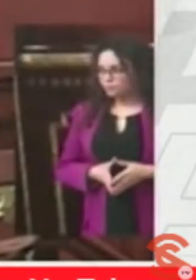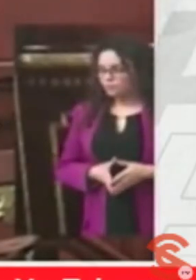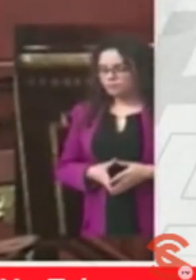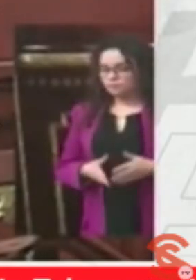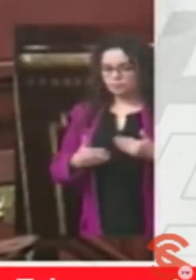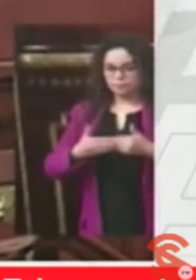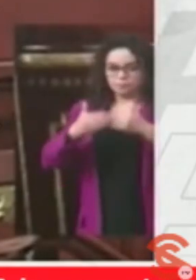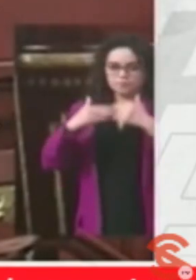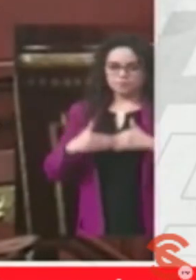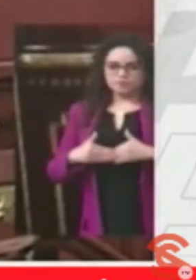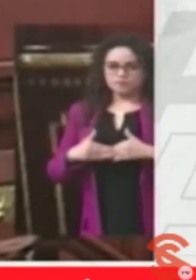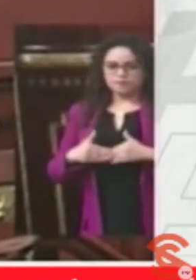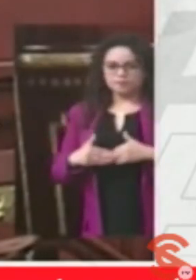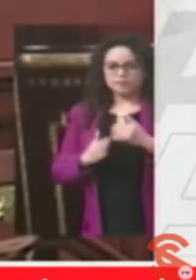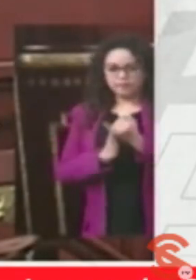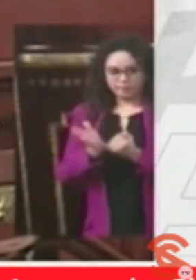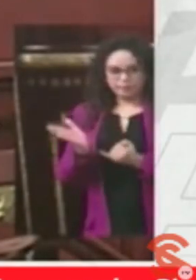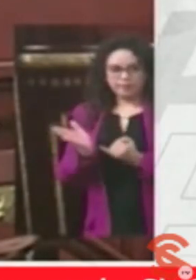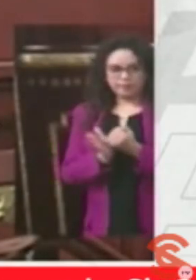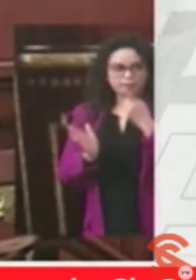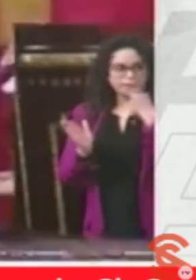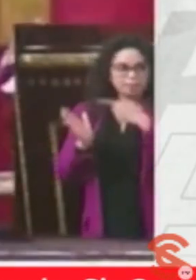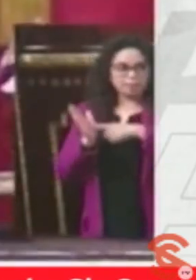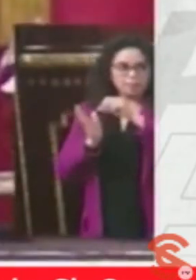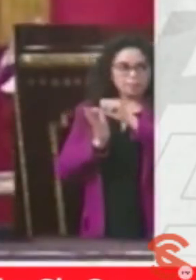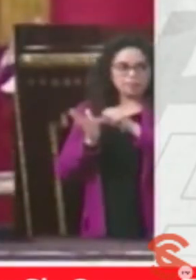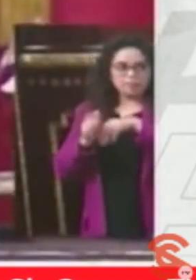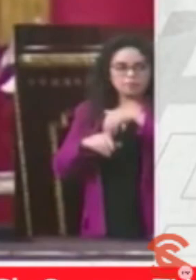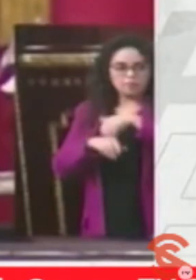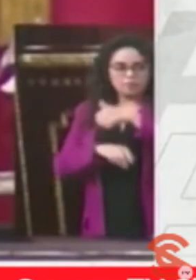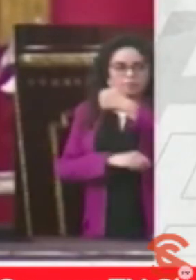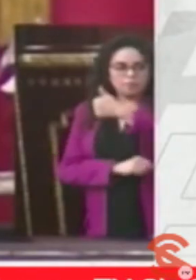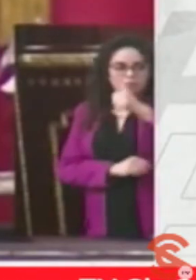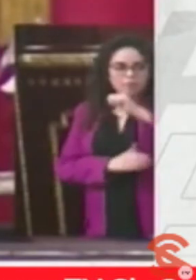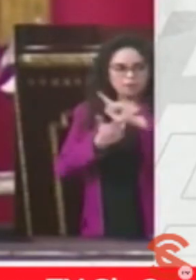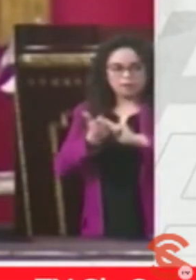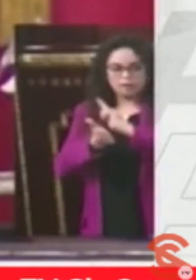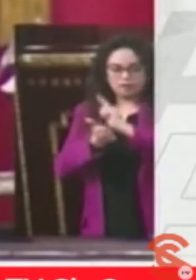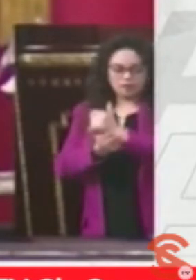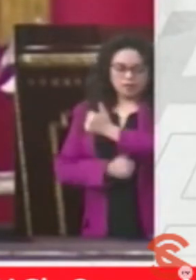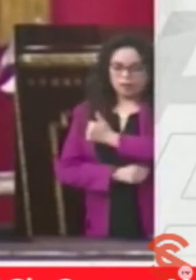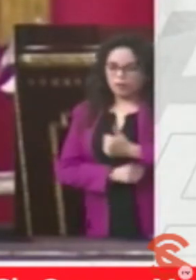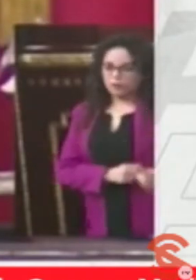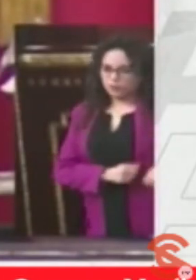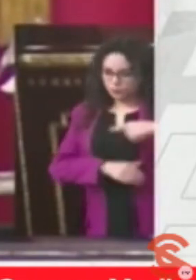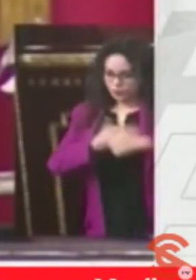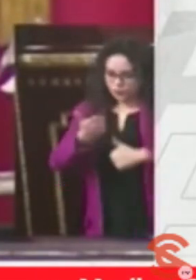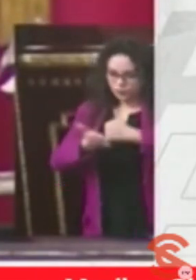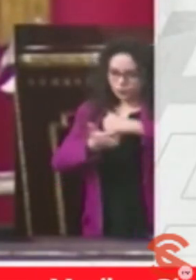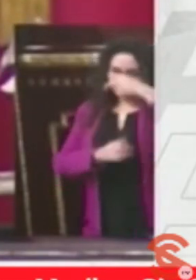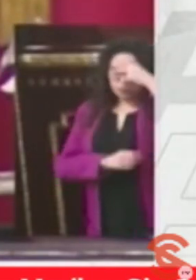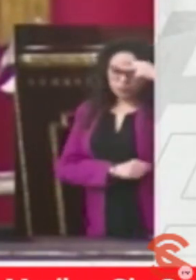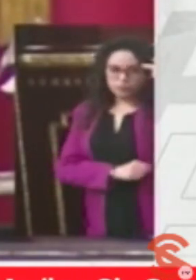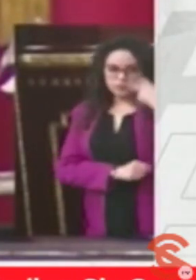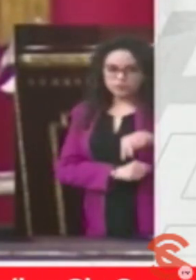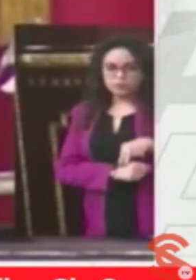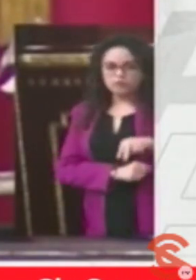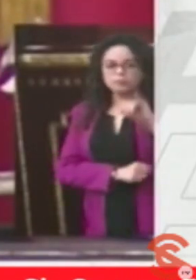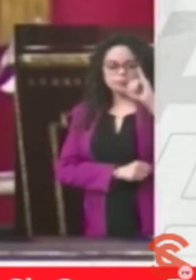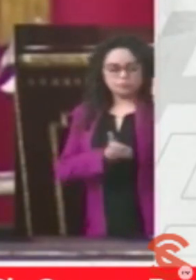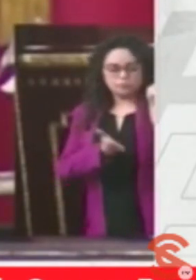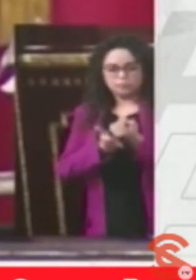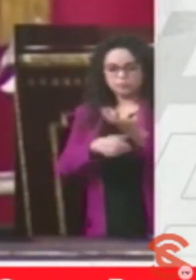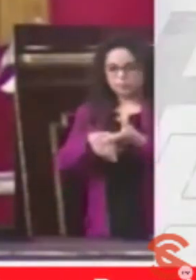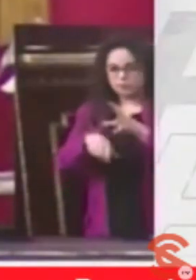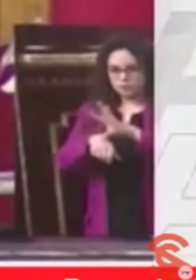En consecuencia y de conformidad con lo establecido en el artículo 66 de la Ley Orgánica de Alcaldías de la Ciudad de México, se autoriza